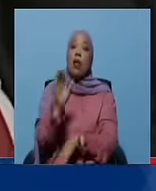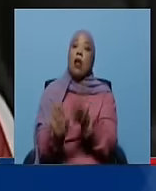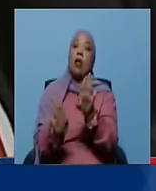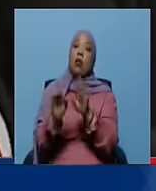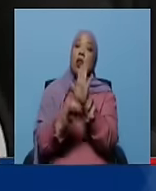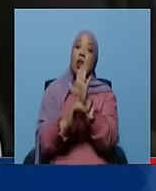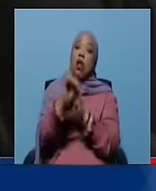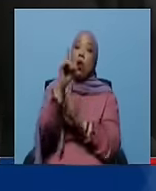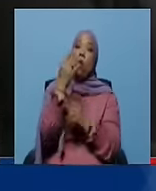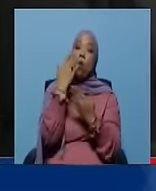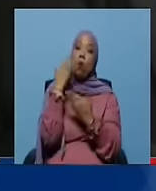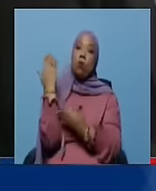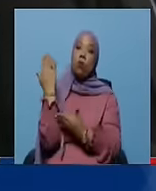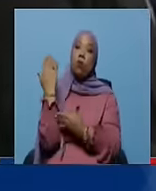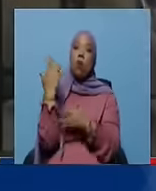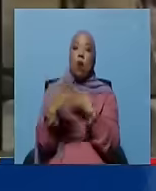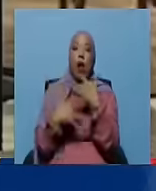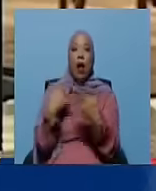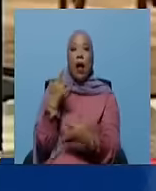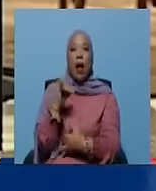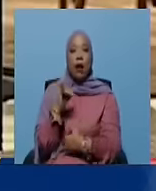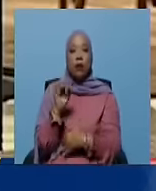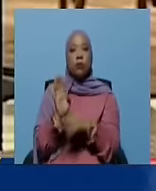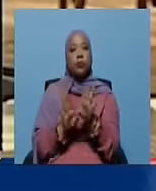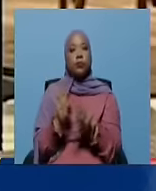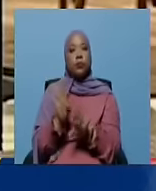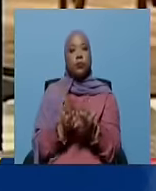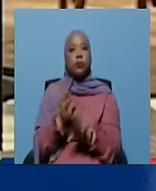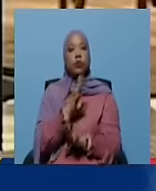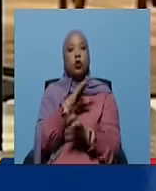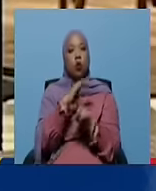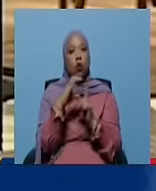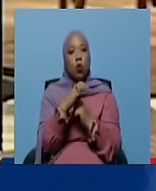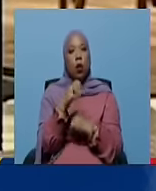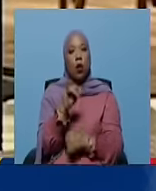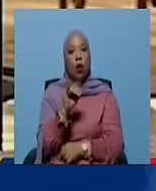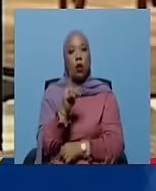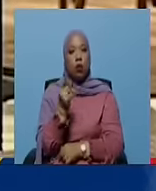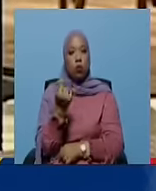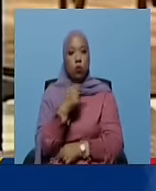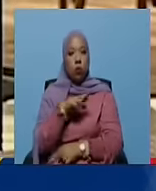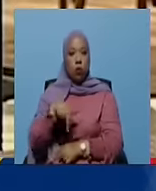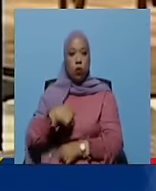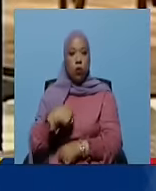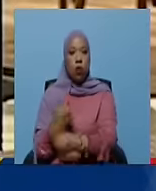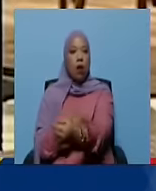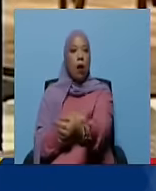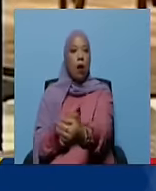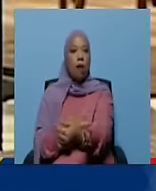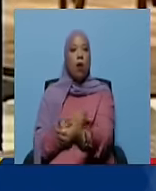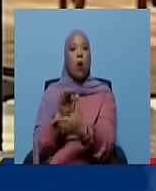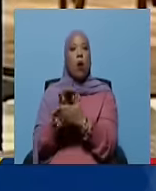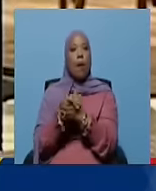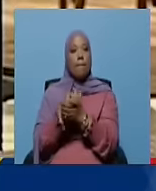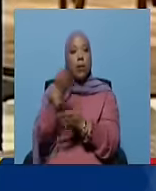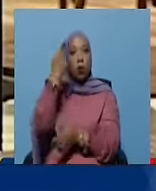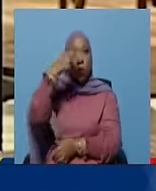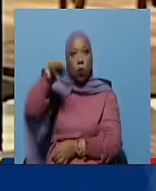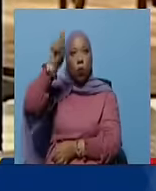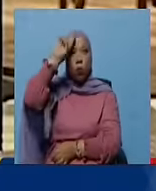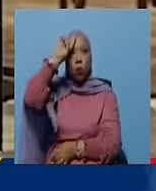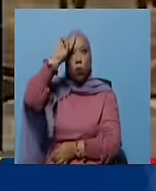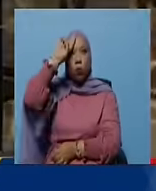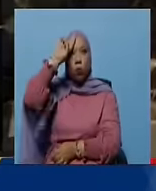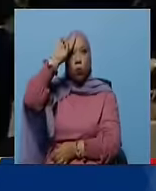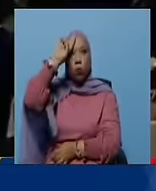desarrollo urbanístico, económico y cultural de nuestra hermana Cuba. Y así muchos de los países